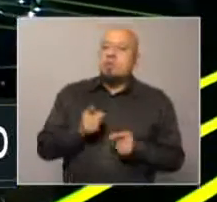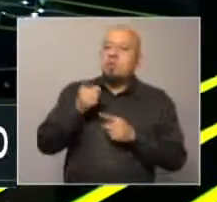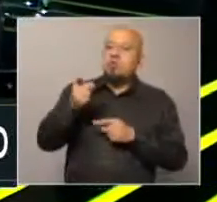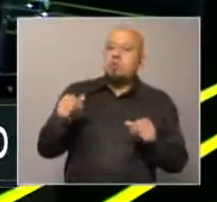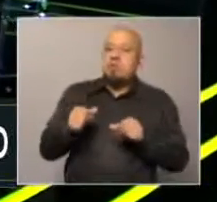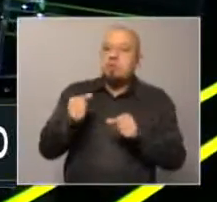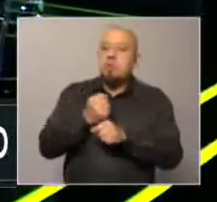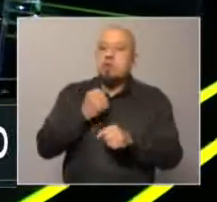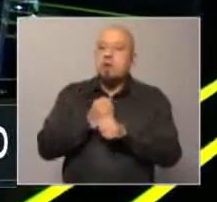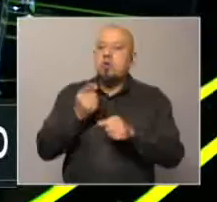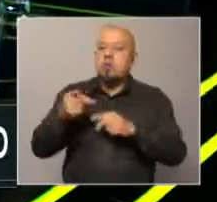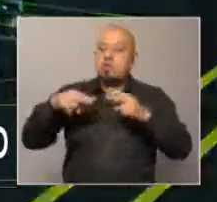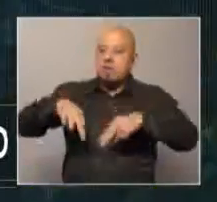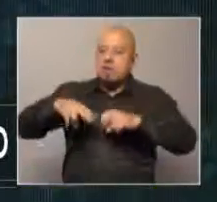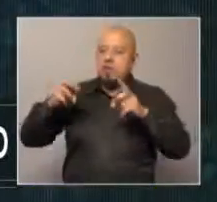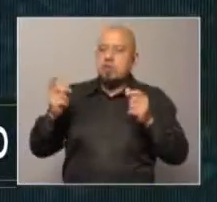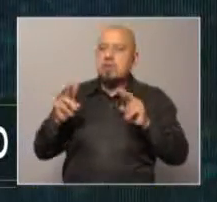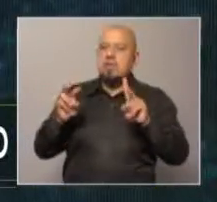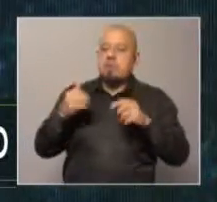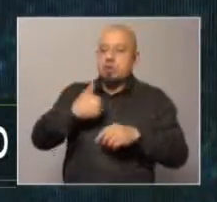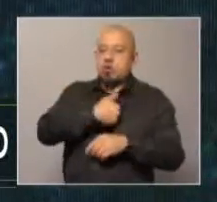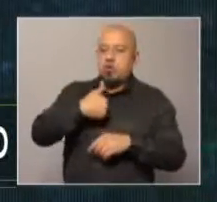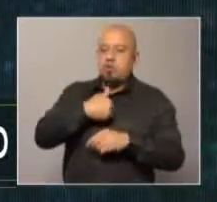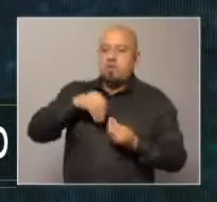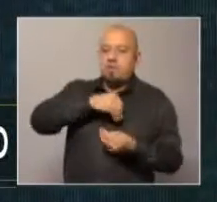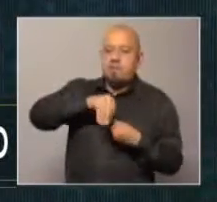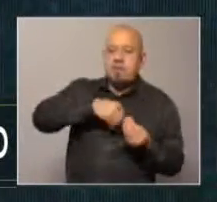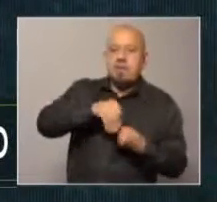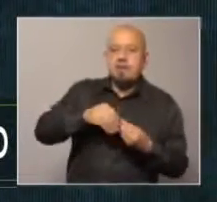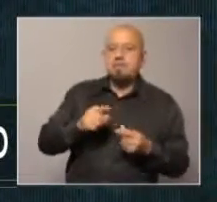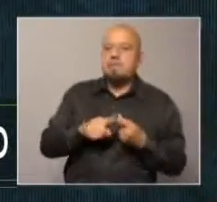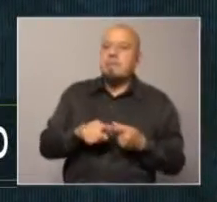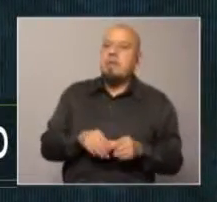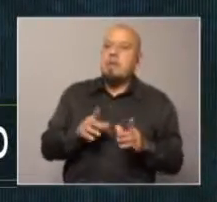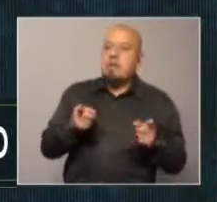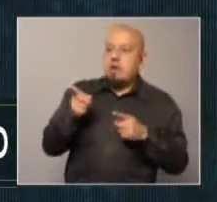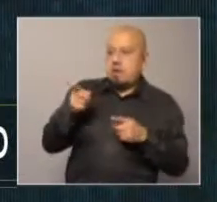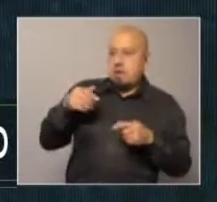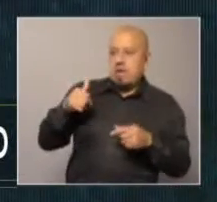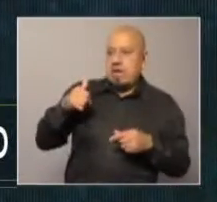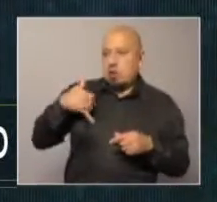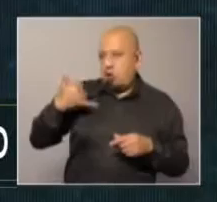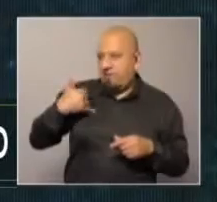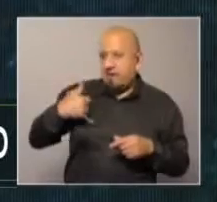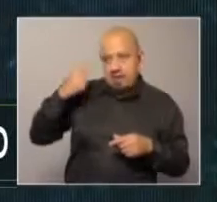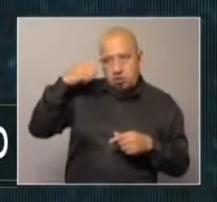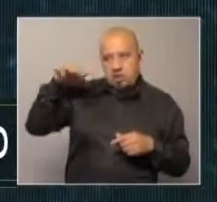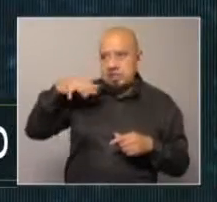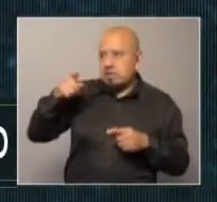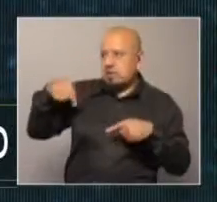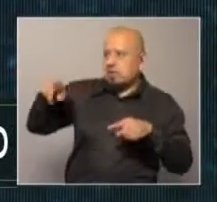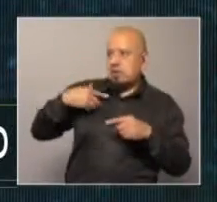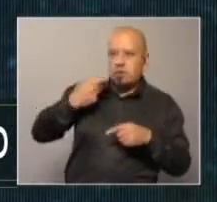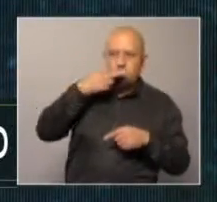de investigación también está muy ligada al rol de las familias, ¿no? De familias que, de estos adolescentes, del comportamiento familiar, que muchas